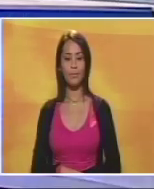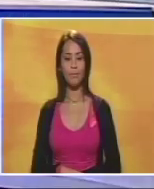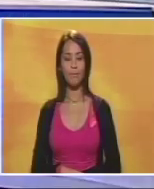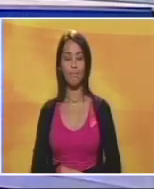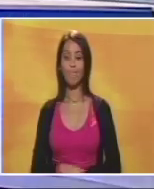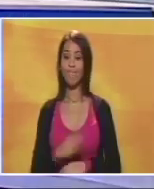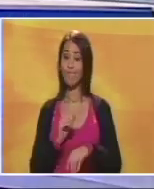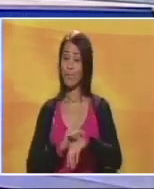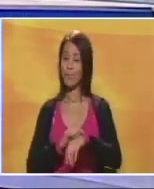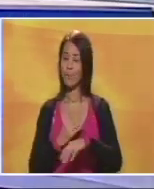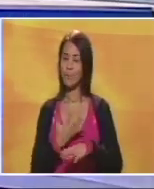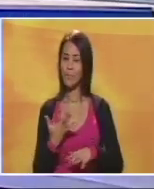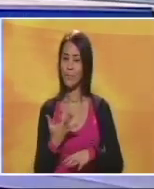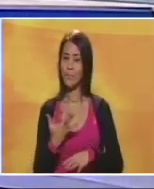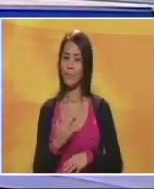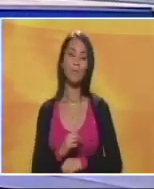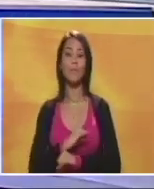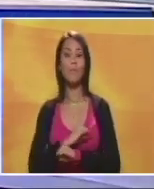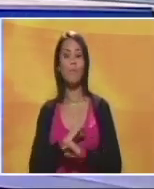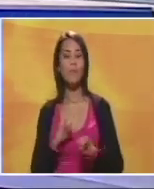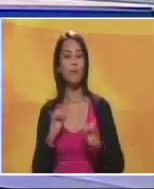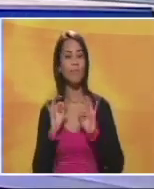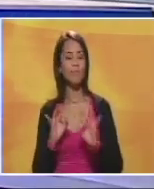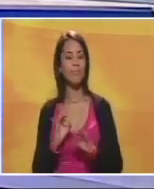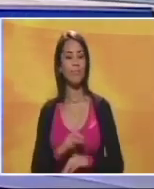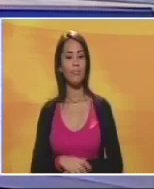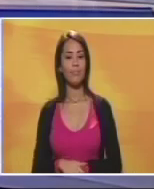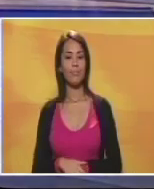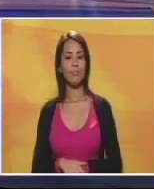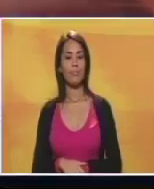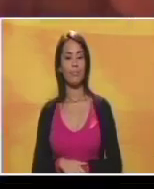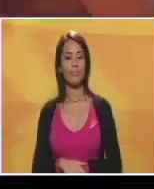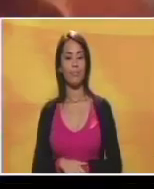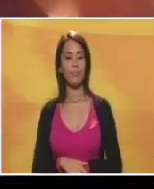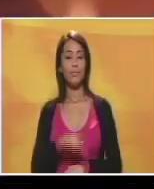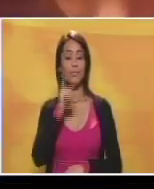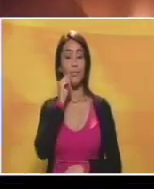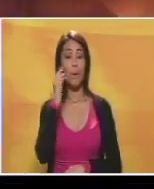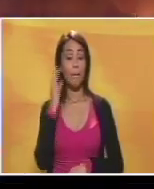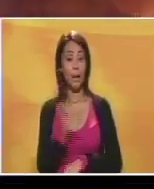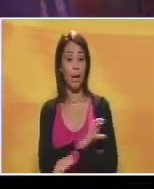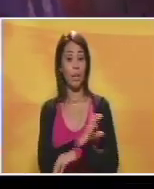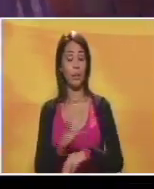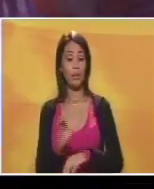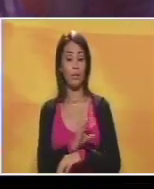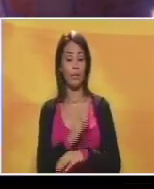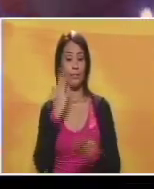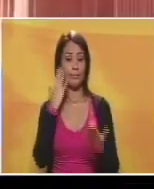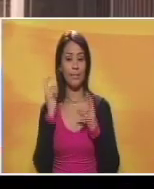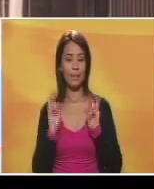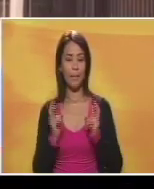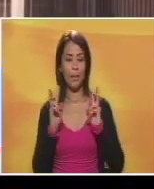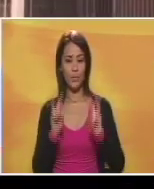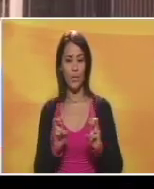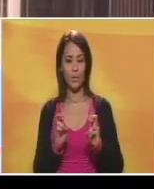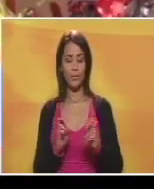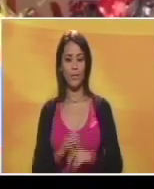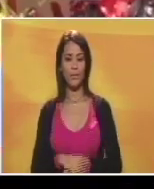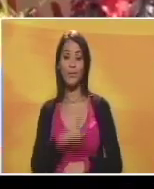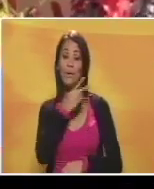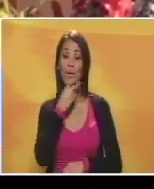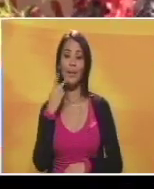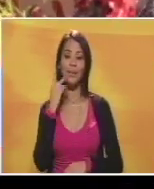En breve, fin de la trilogía. Omar Conce estrenó Mi Habilidad. Los detalles con